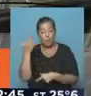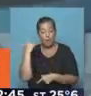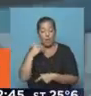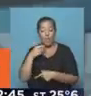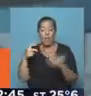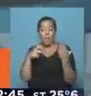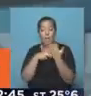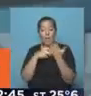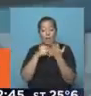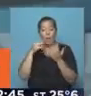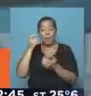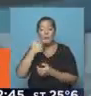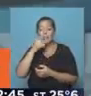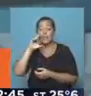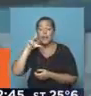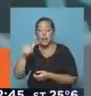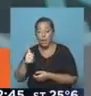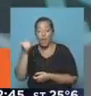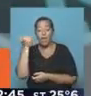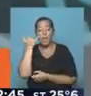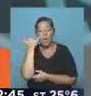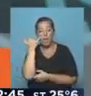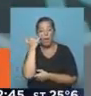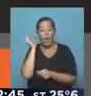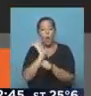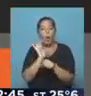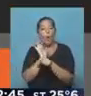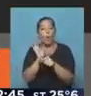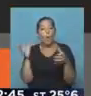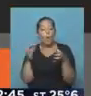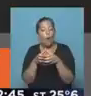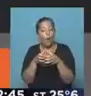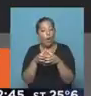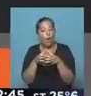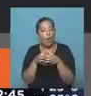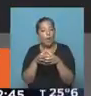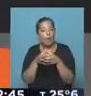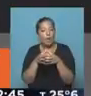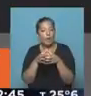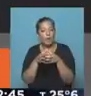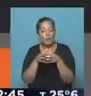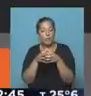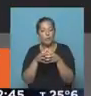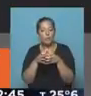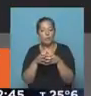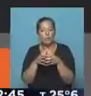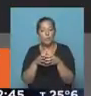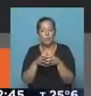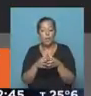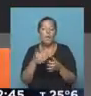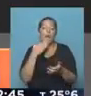Brasilia y con hubo como una conjura de que van a ser técnicamente